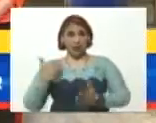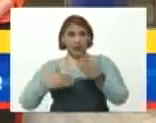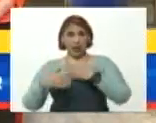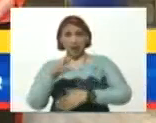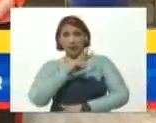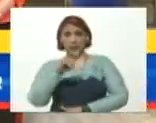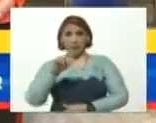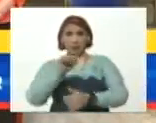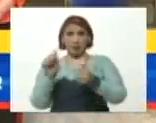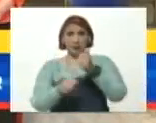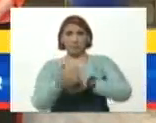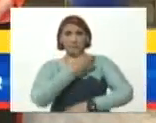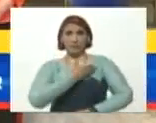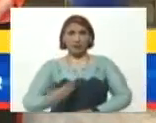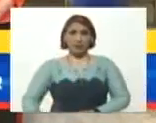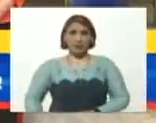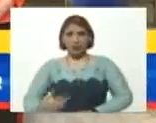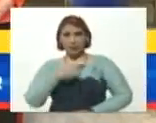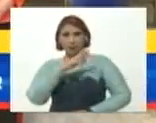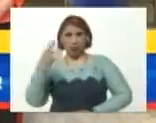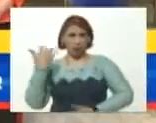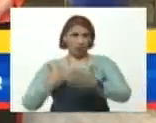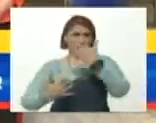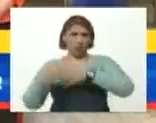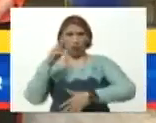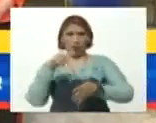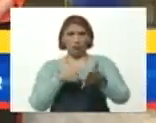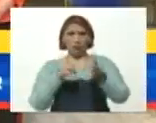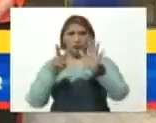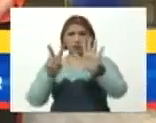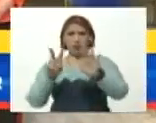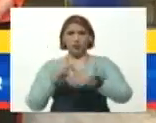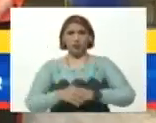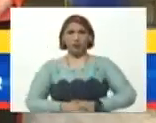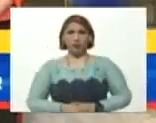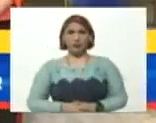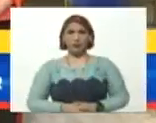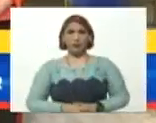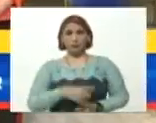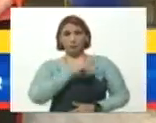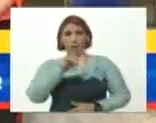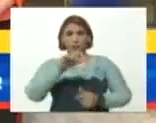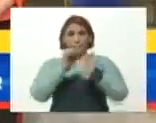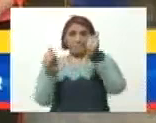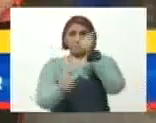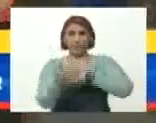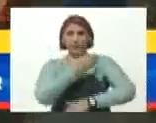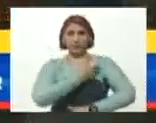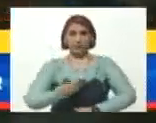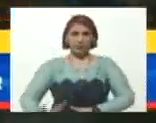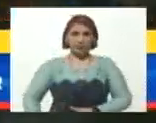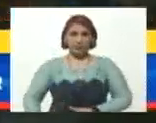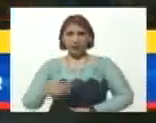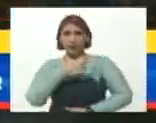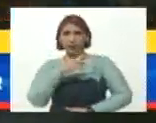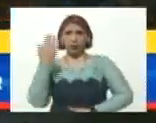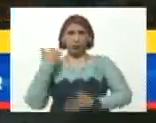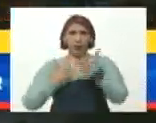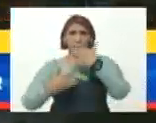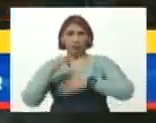la República para entonces, ¿verdad? Era vicepresidente de la República para